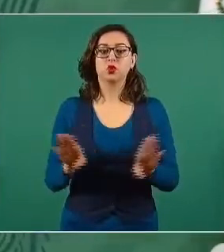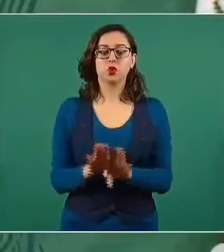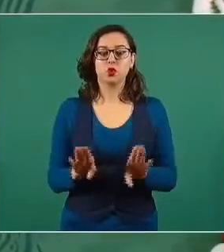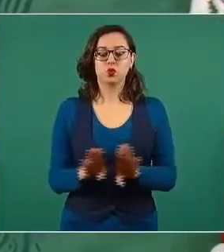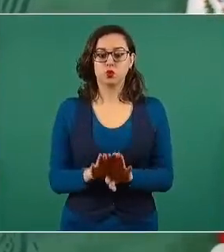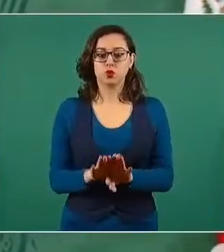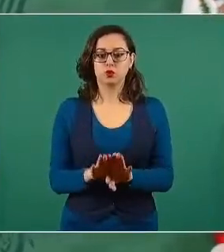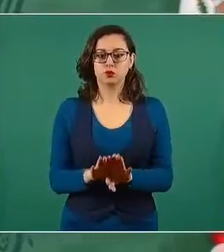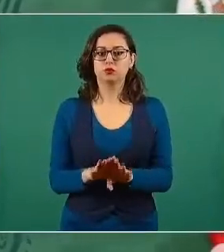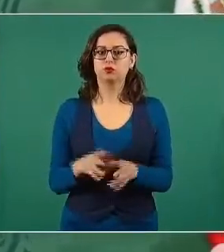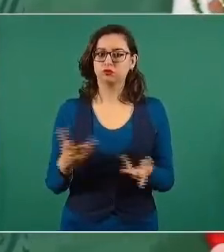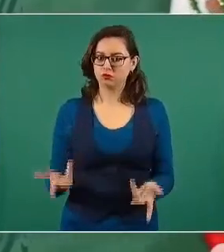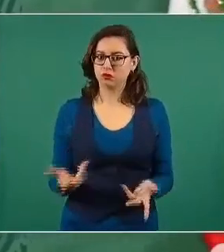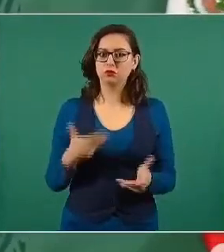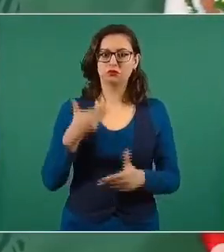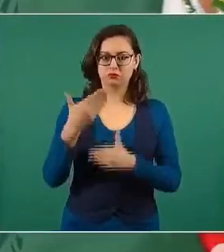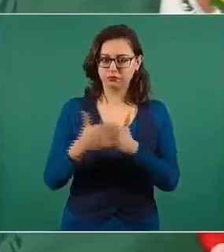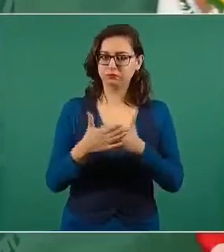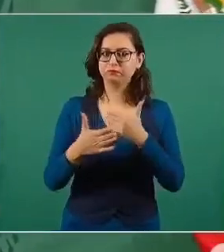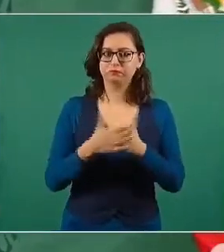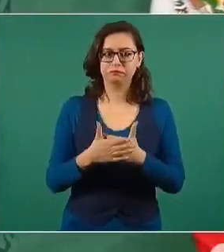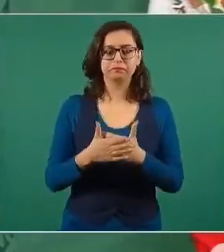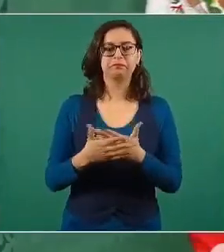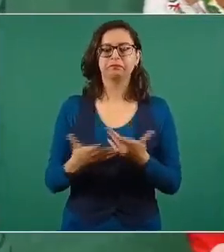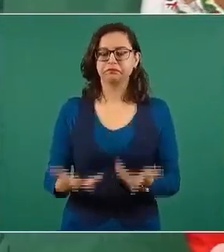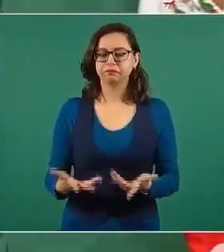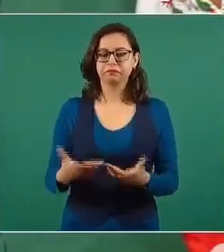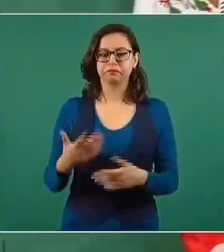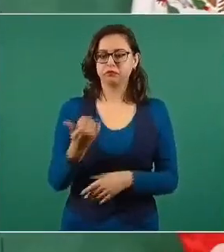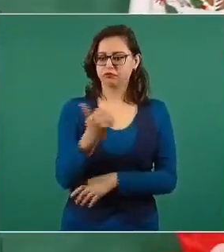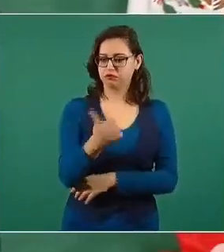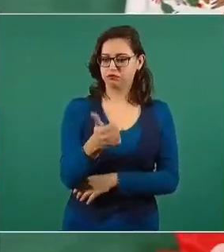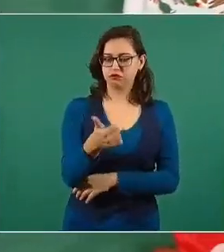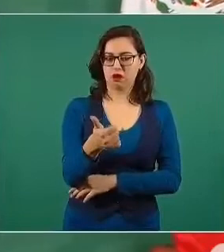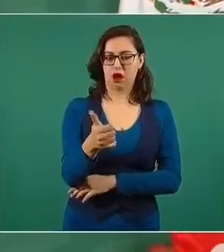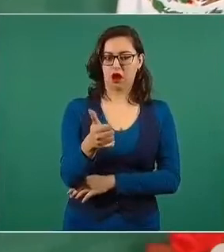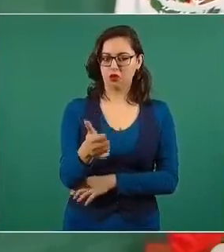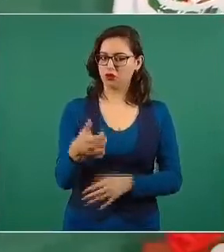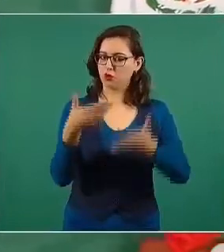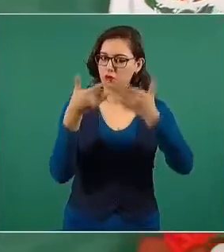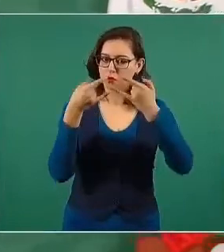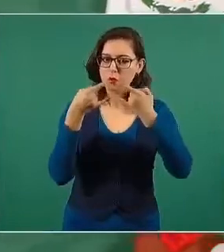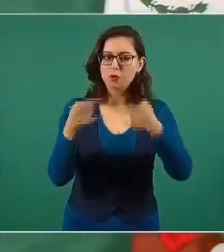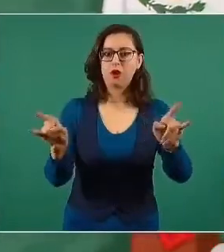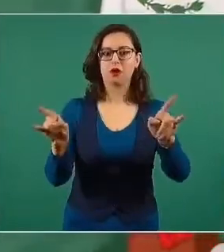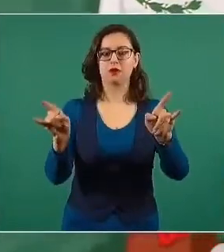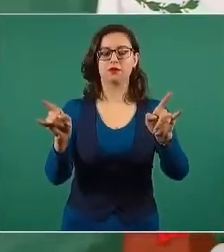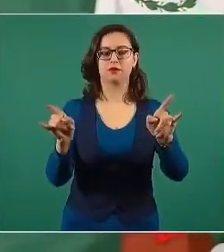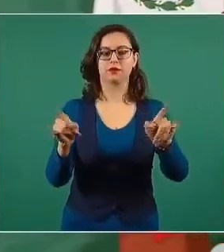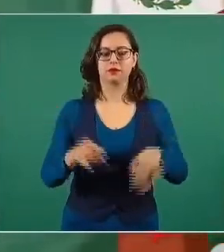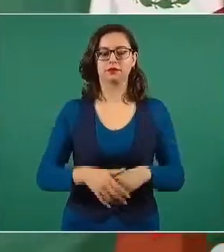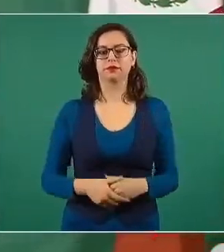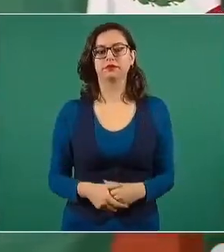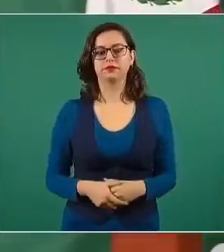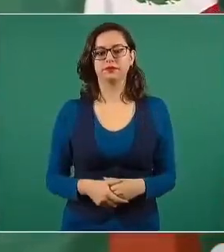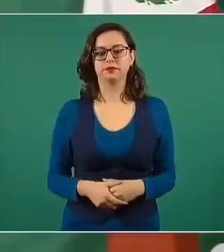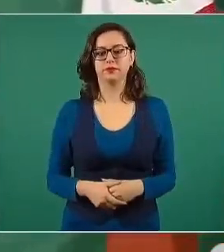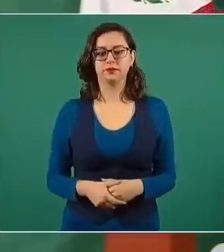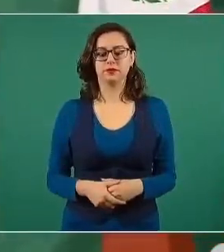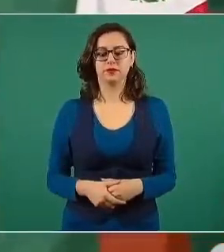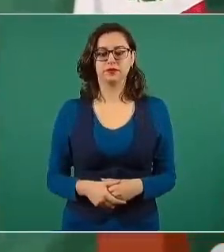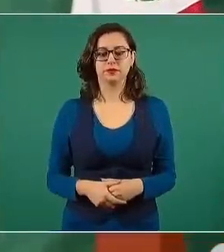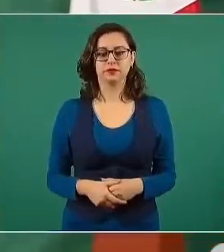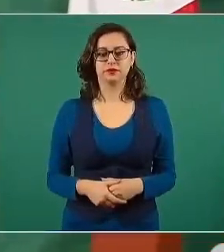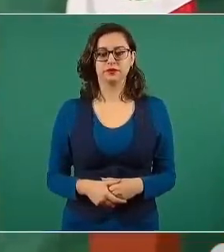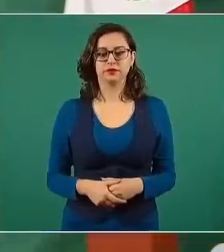ninguna limitación y podamos a finales de agosto abrir las escuelas. Van a